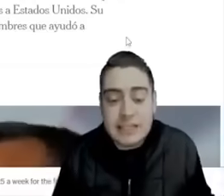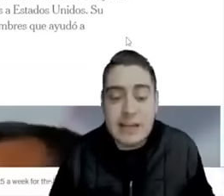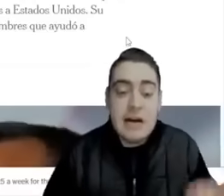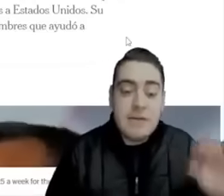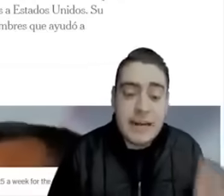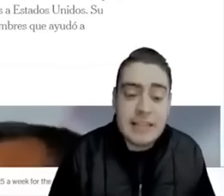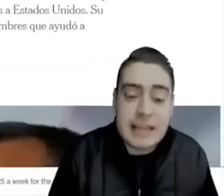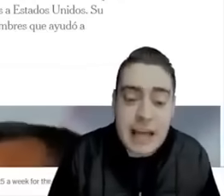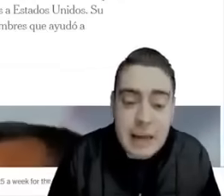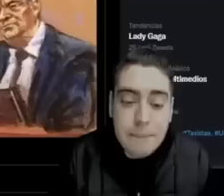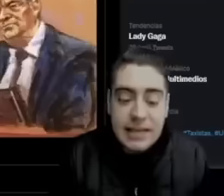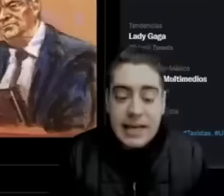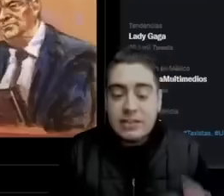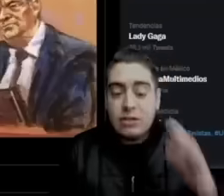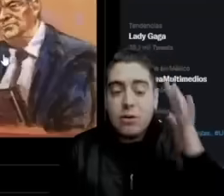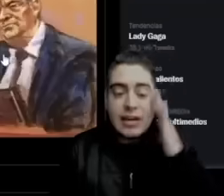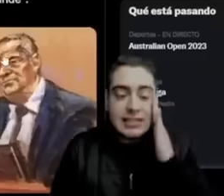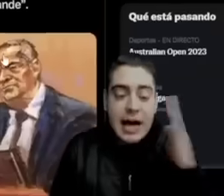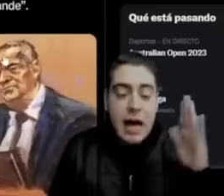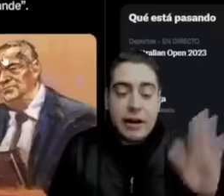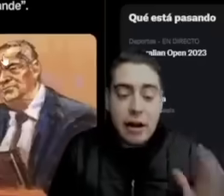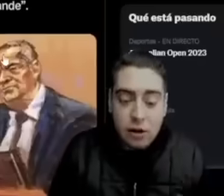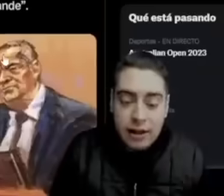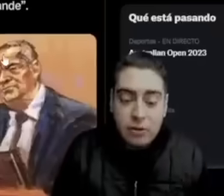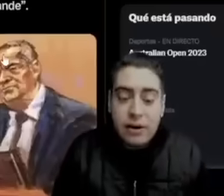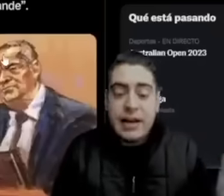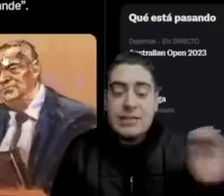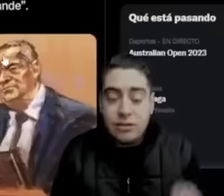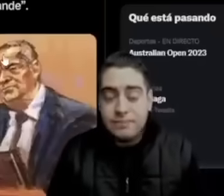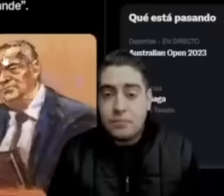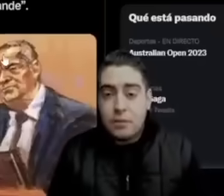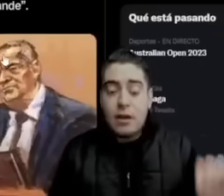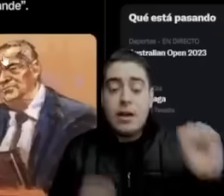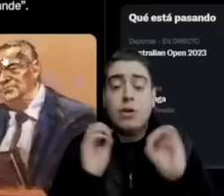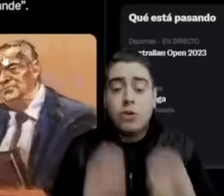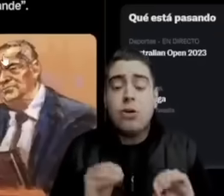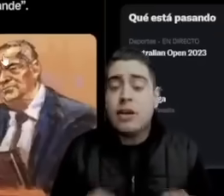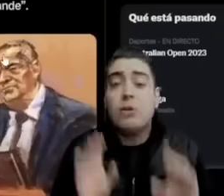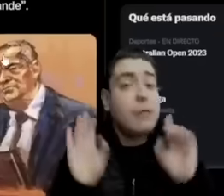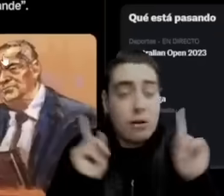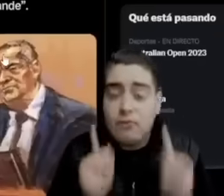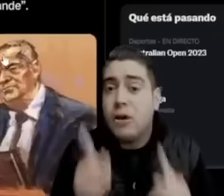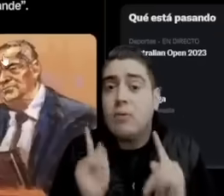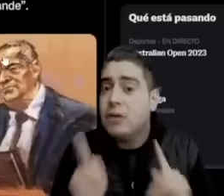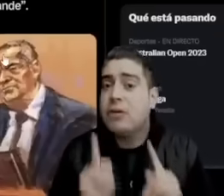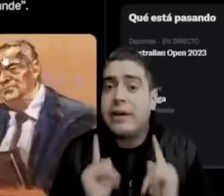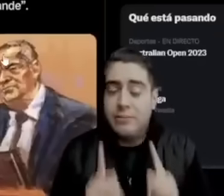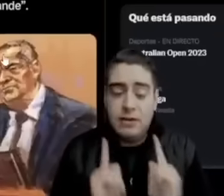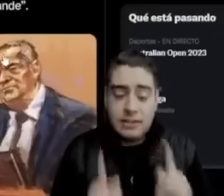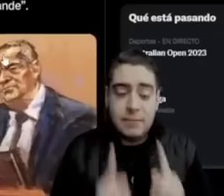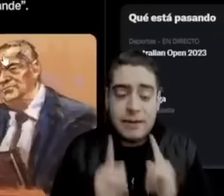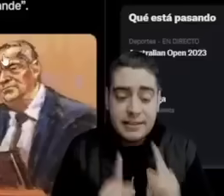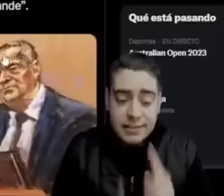mano derecha, fíjense nada más, eso es lo que le está recordando. En relación con todo lo que dijo, porque no fue lo único